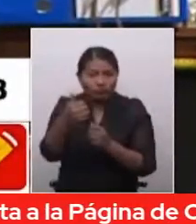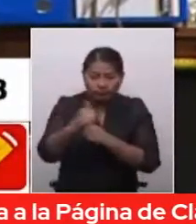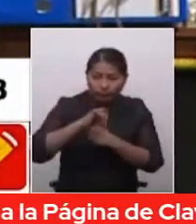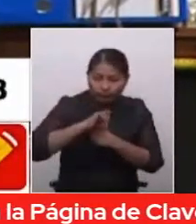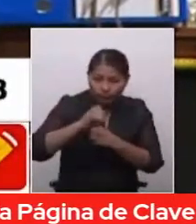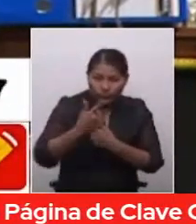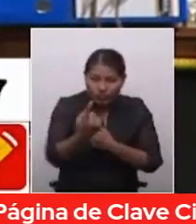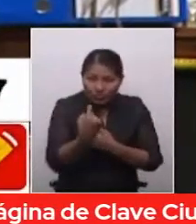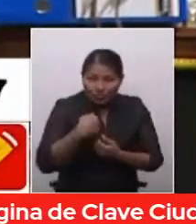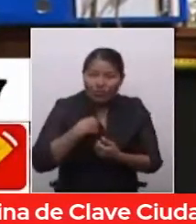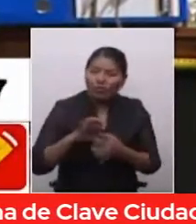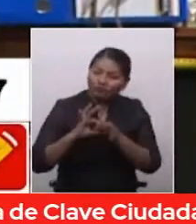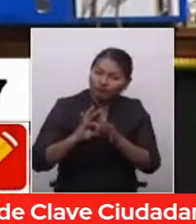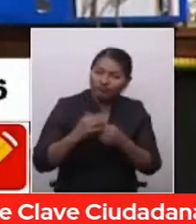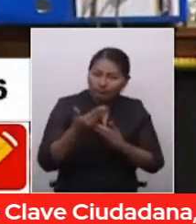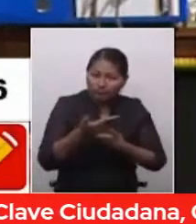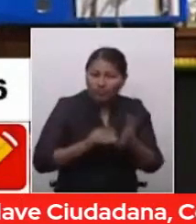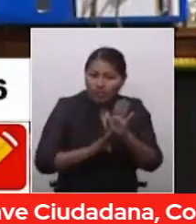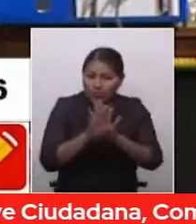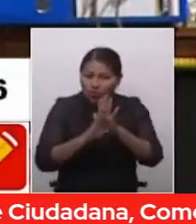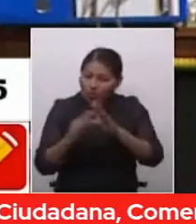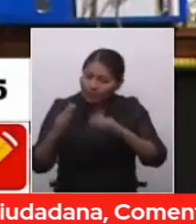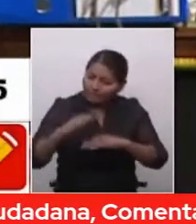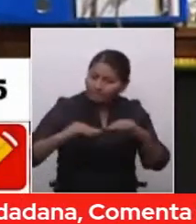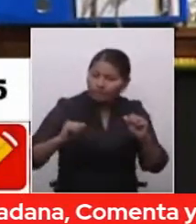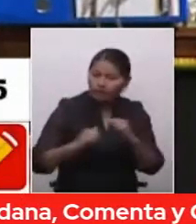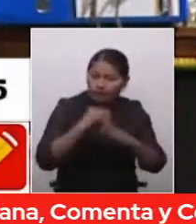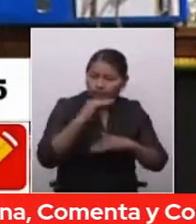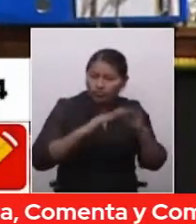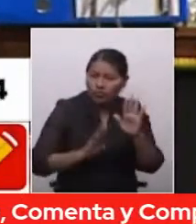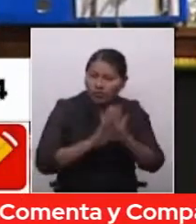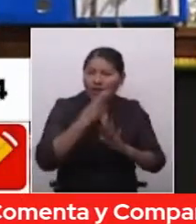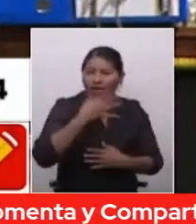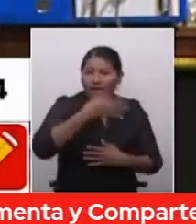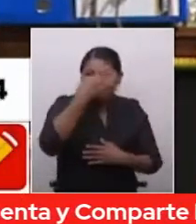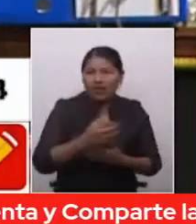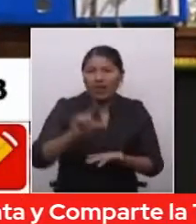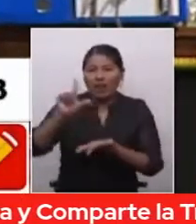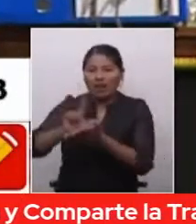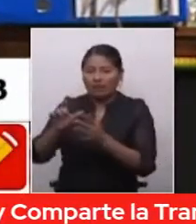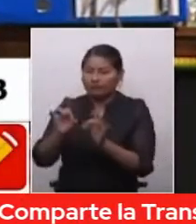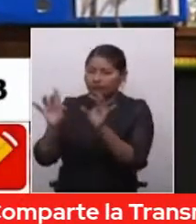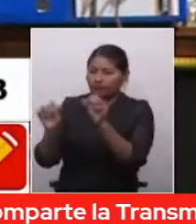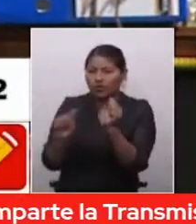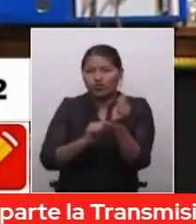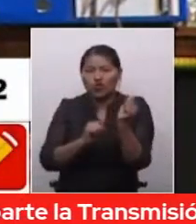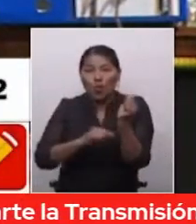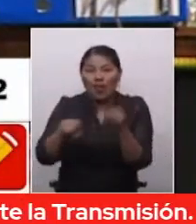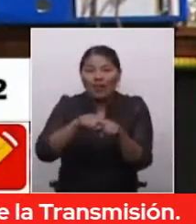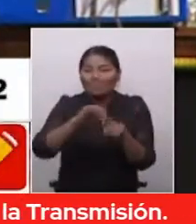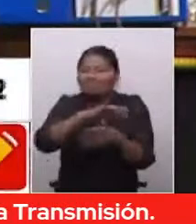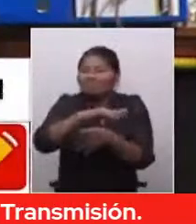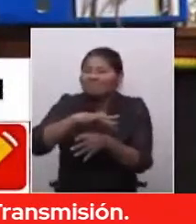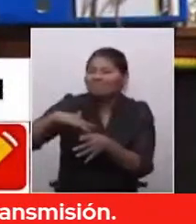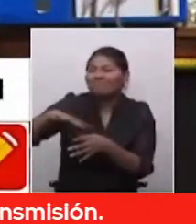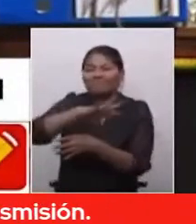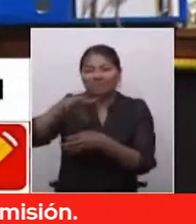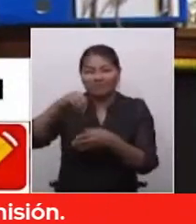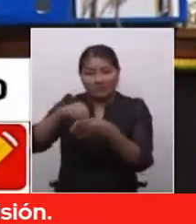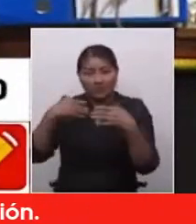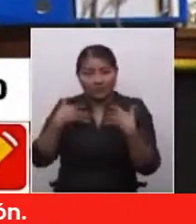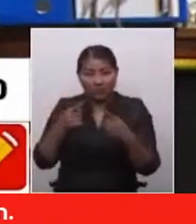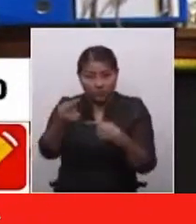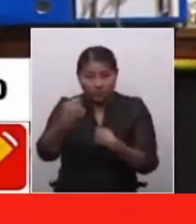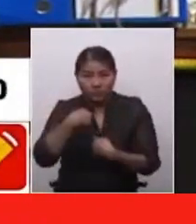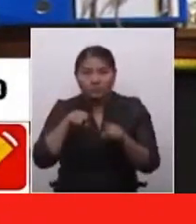y yo vamos a poder lograr construir de verdad una Lima de todas las sangres, porque para nosotros es sumamente importante lo que a ti te